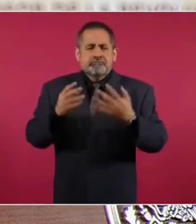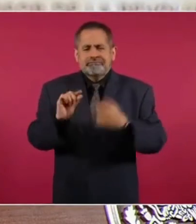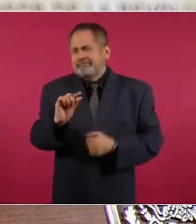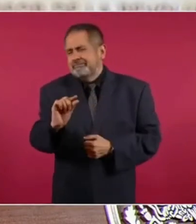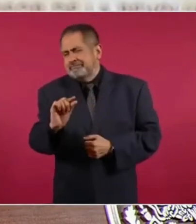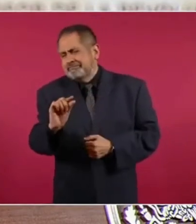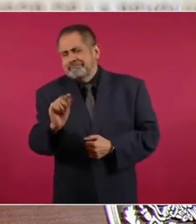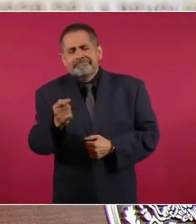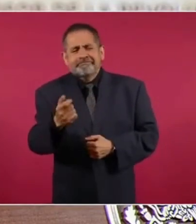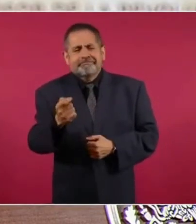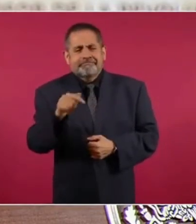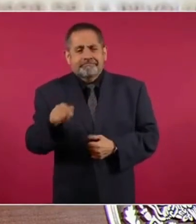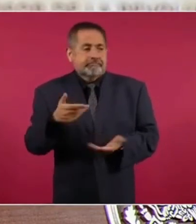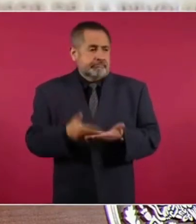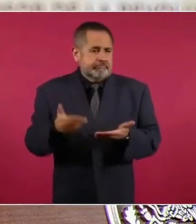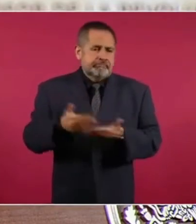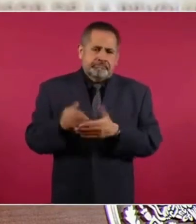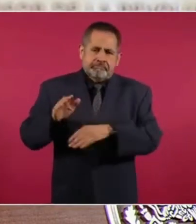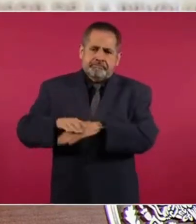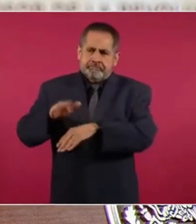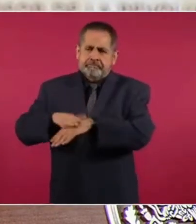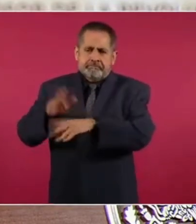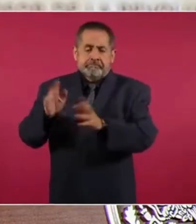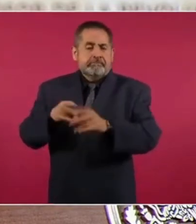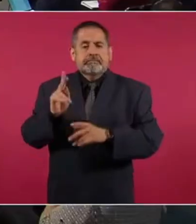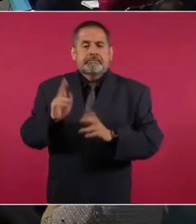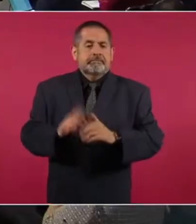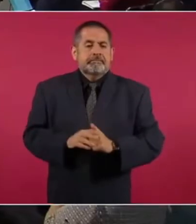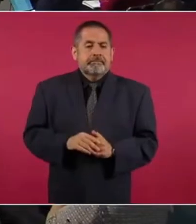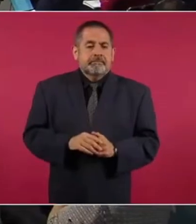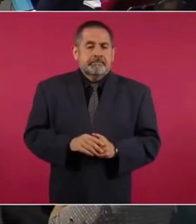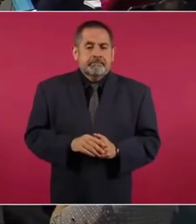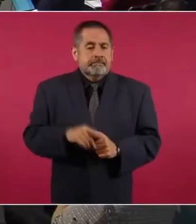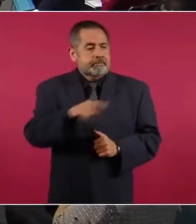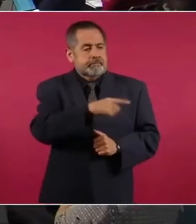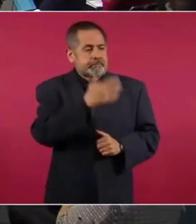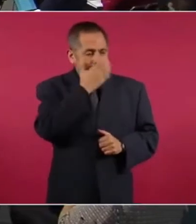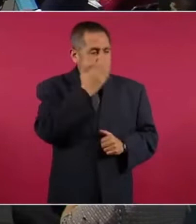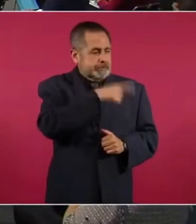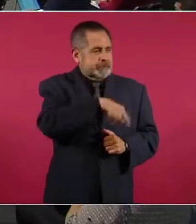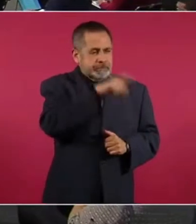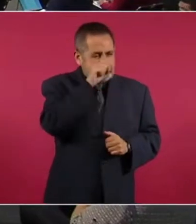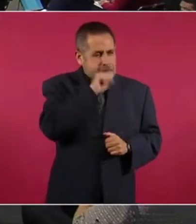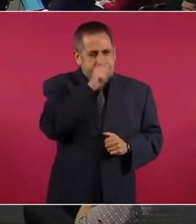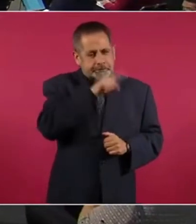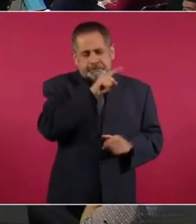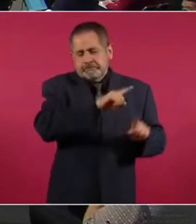muy poquitos. Ahora hay más, pero no los convencionales,